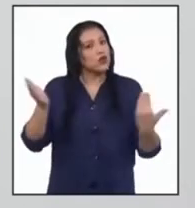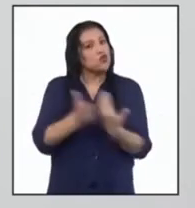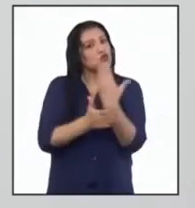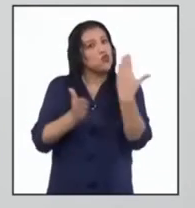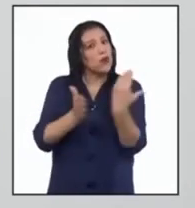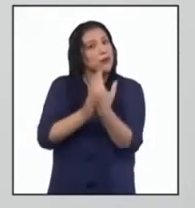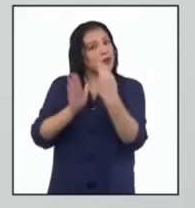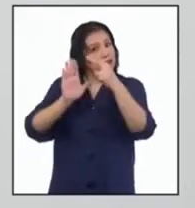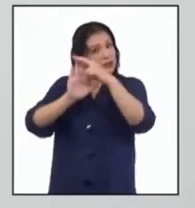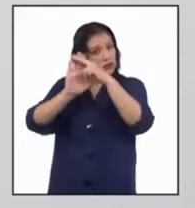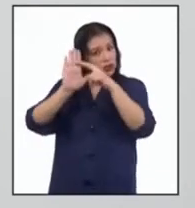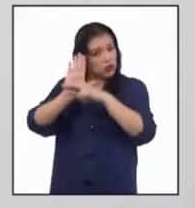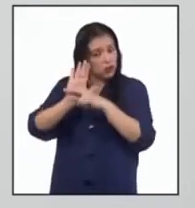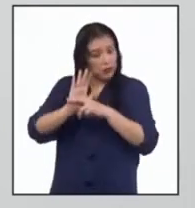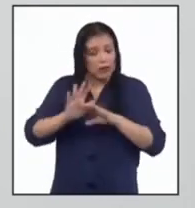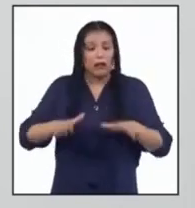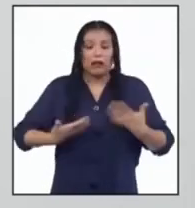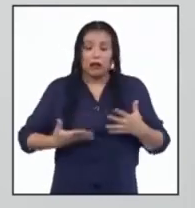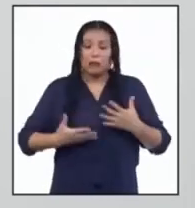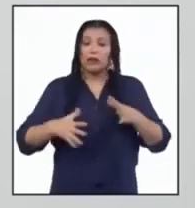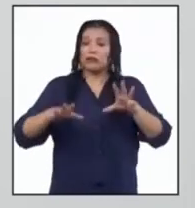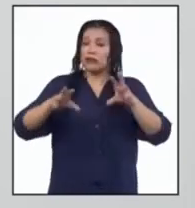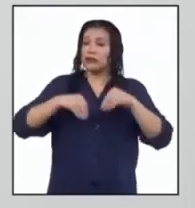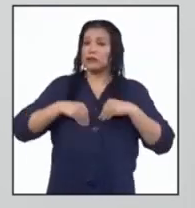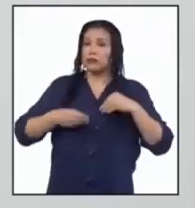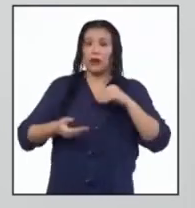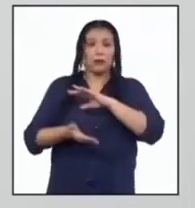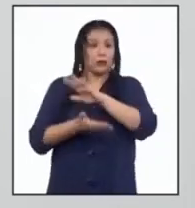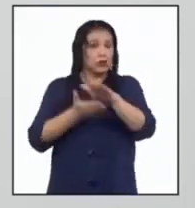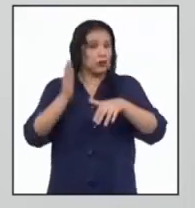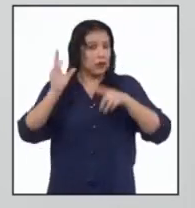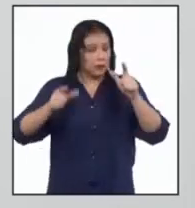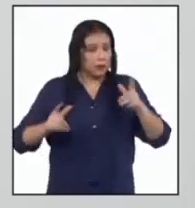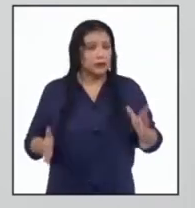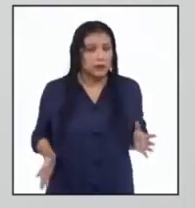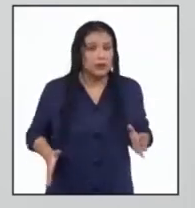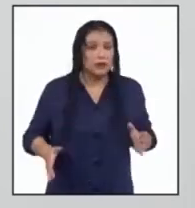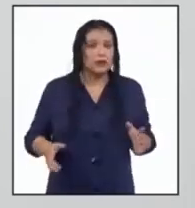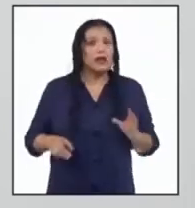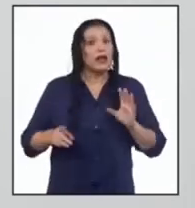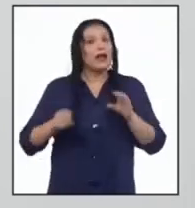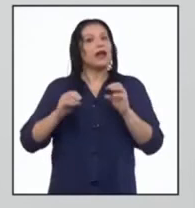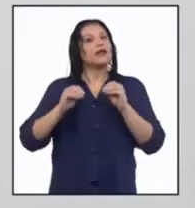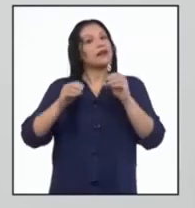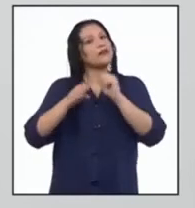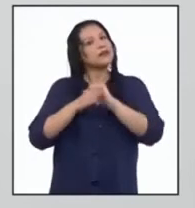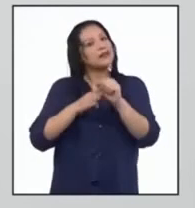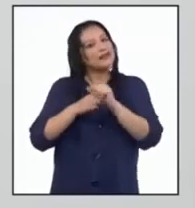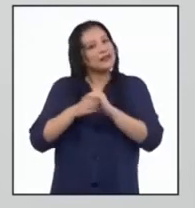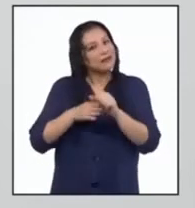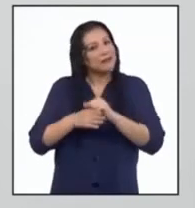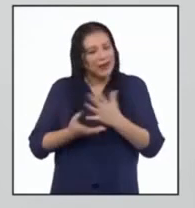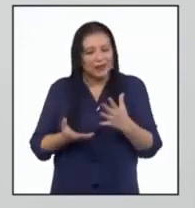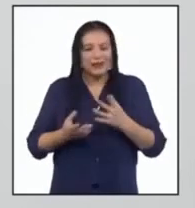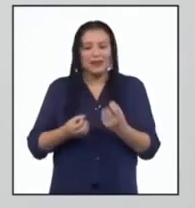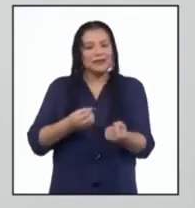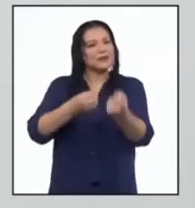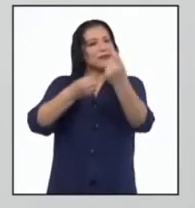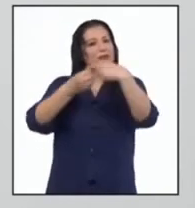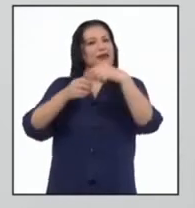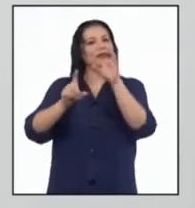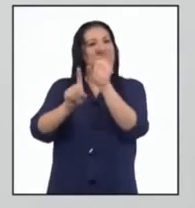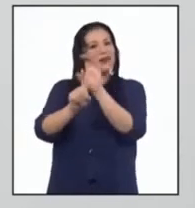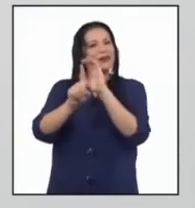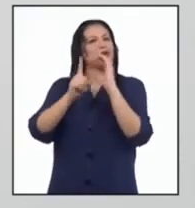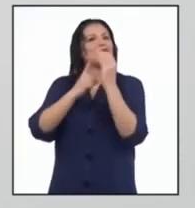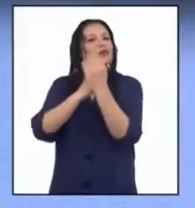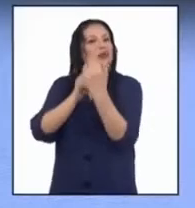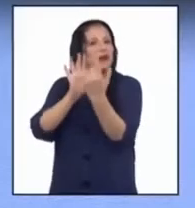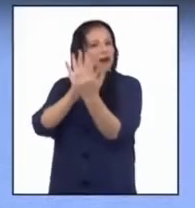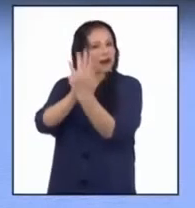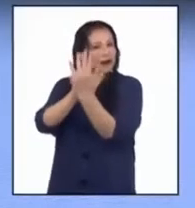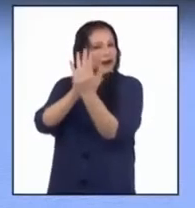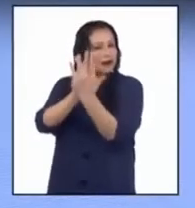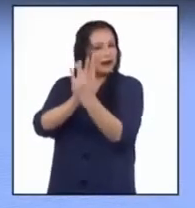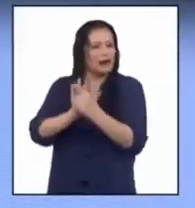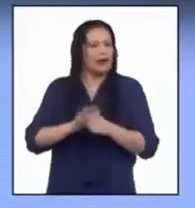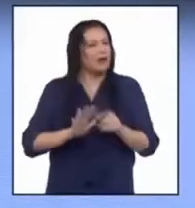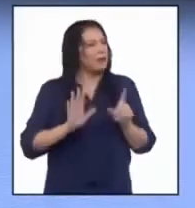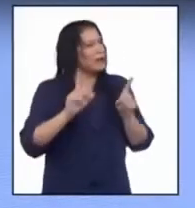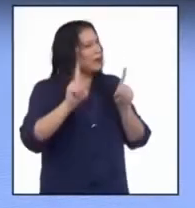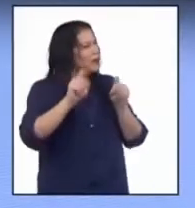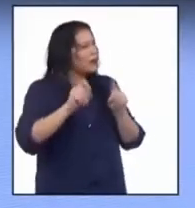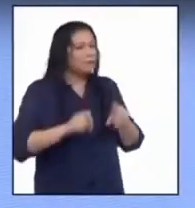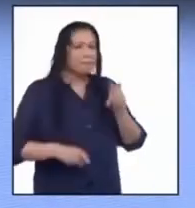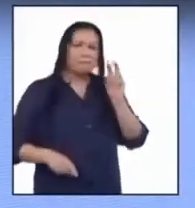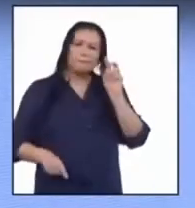que pueden ser aceptadas por todos. Dichas prácticas ya forman parte de la cultura de la legalidad.